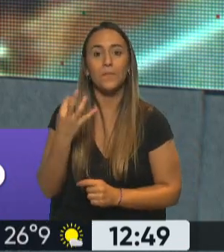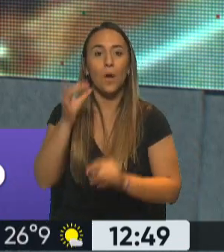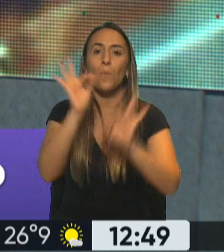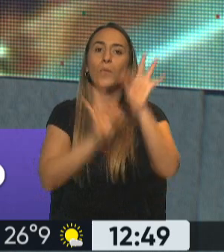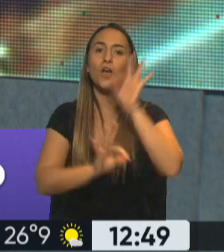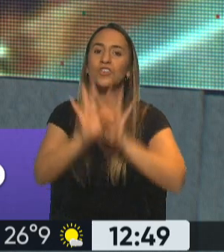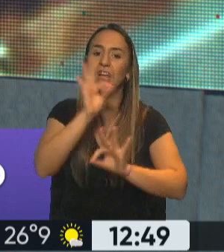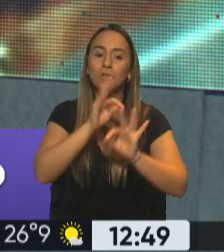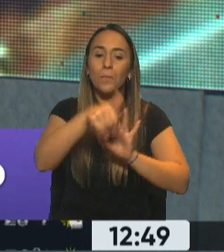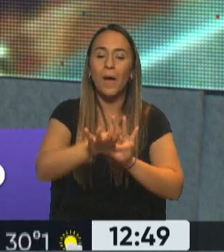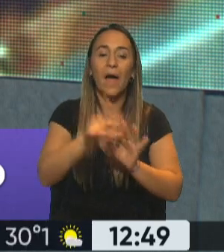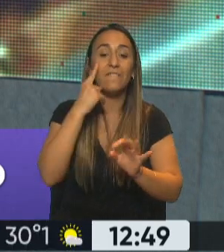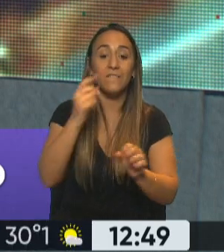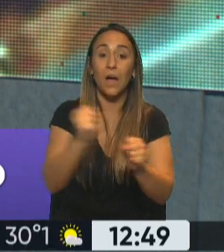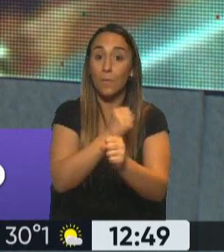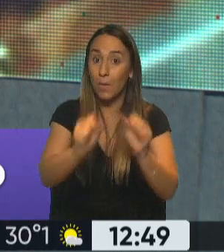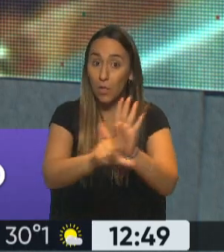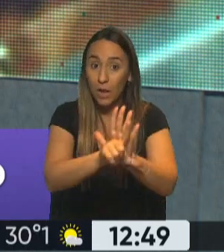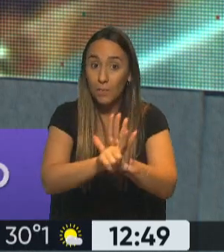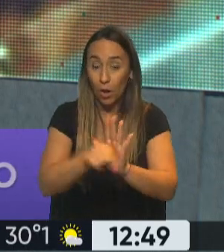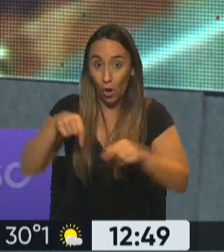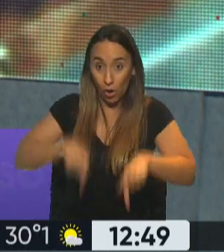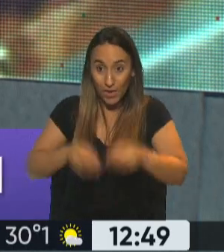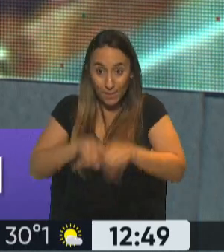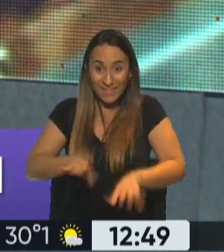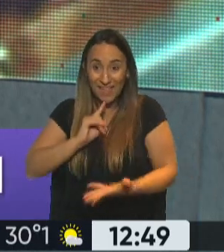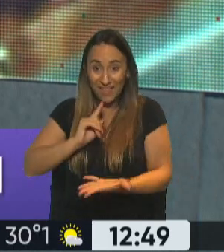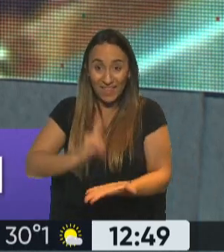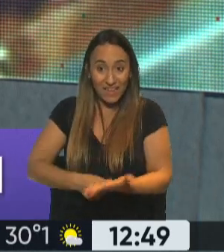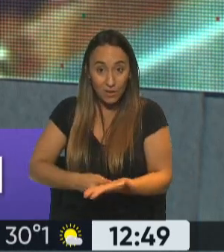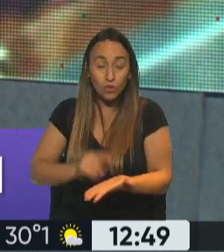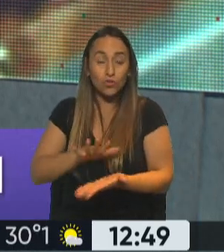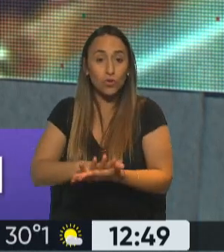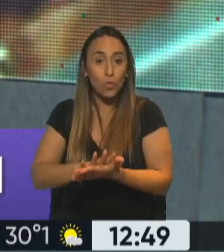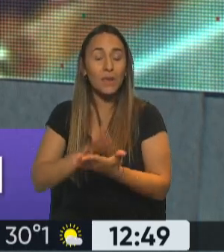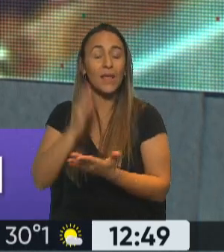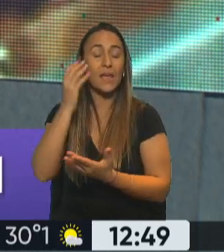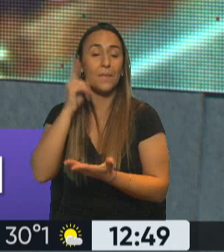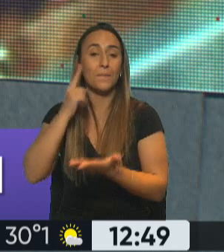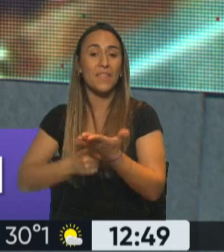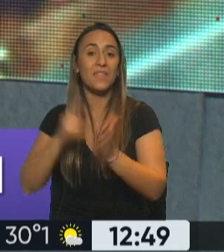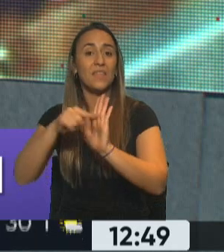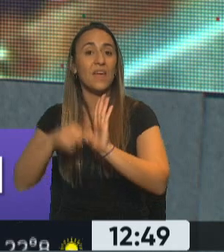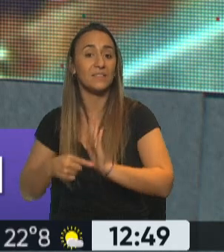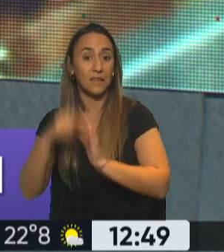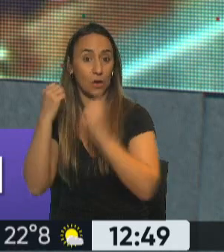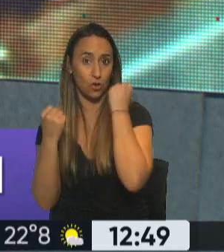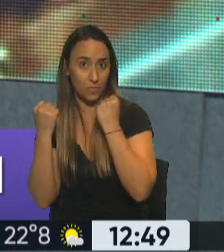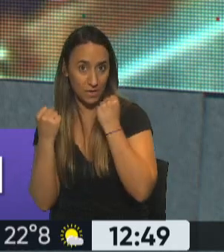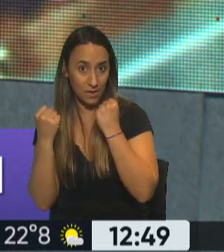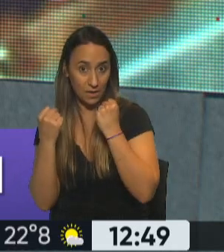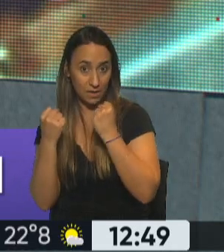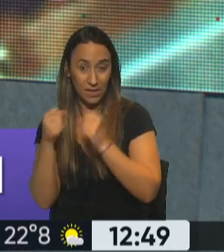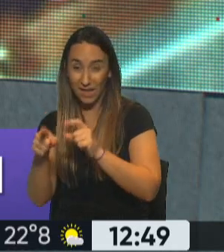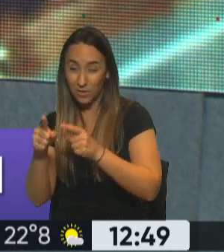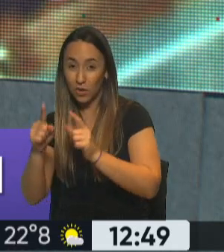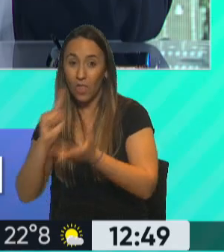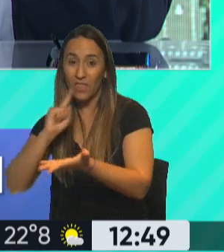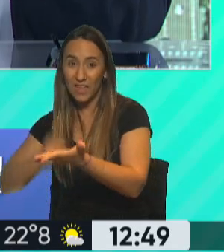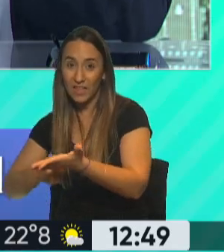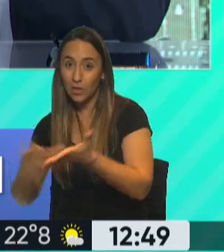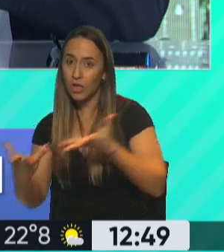ley, pero a partir de hoy comienza a regir el decreto, el DNU de desregulación económica. Parte de ese DNU está contemplado en la ley Ómnibus. Parte